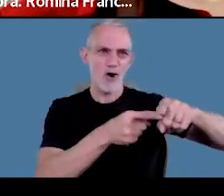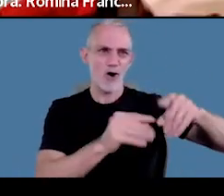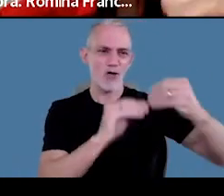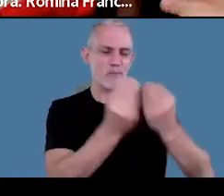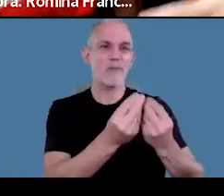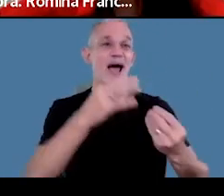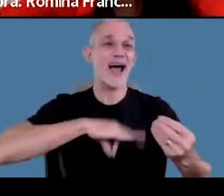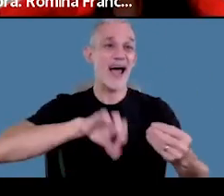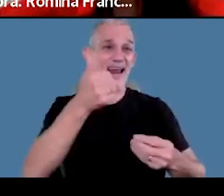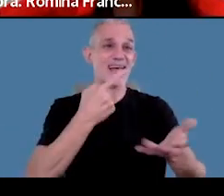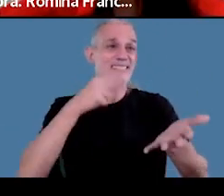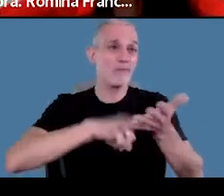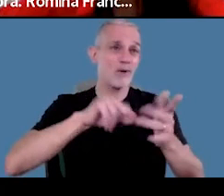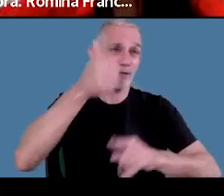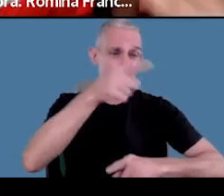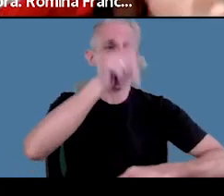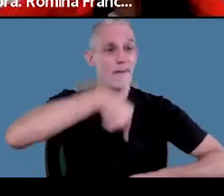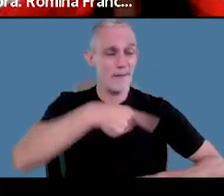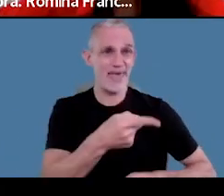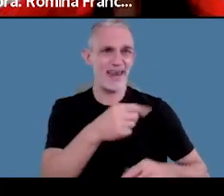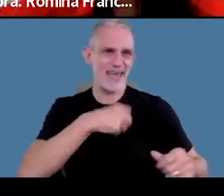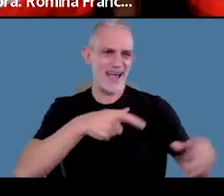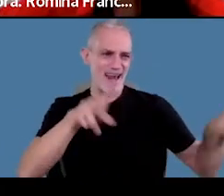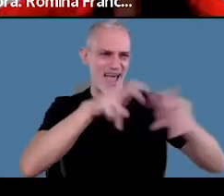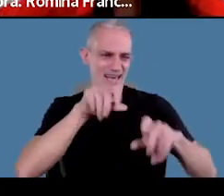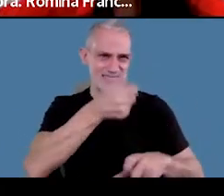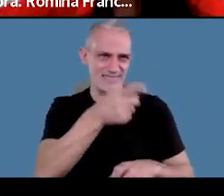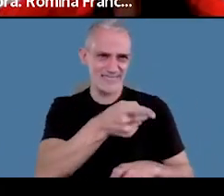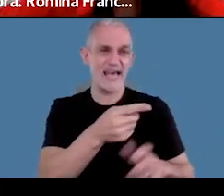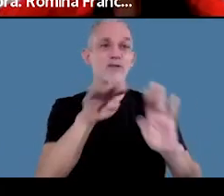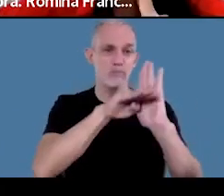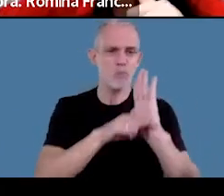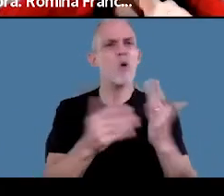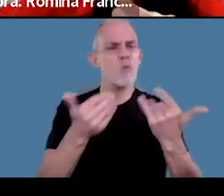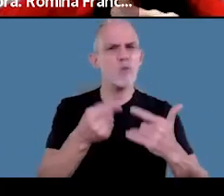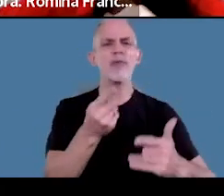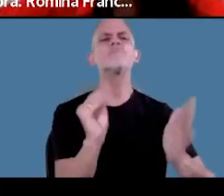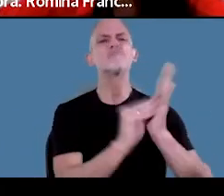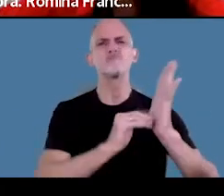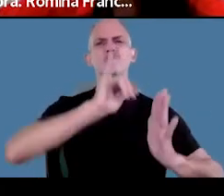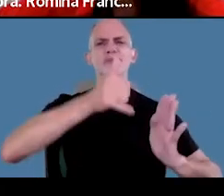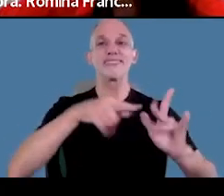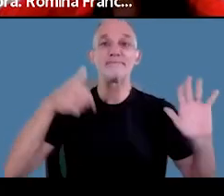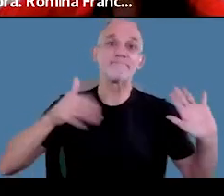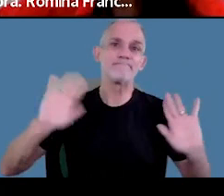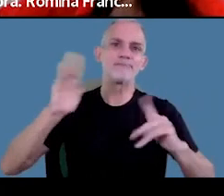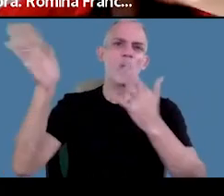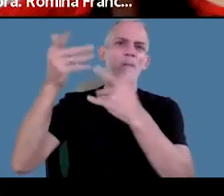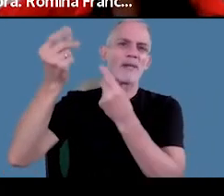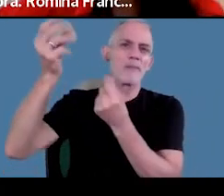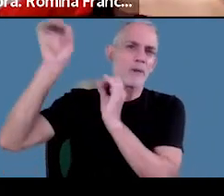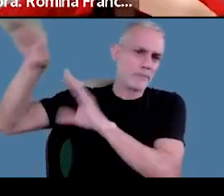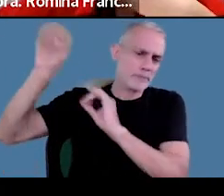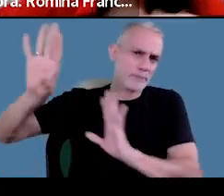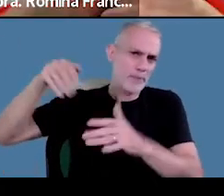ganancias grabadas, con la generación, perdón, de ganancias grabadas, la norma permite tomarlo como computable. Bueno, en este caso, si es una cuenta